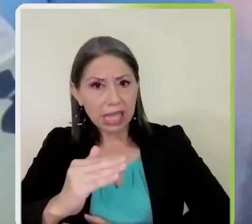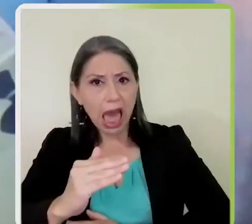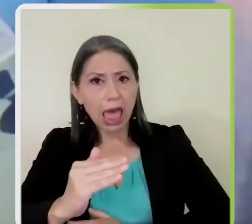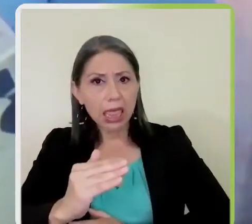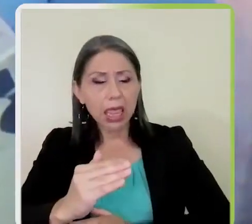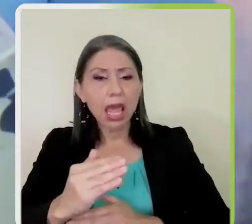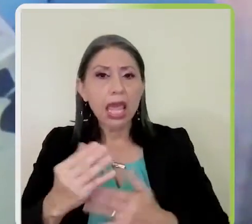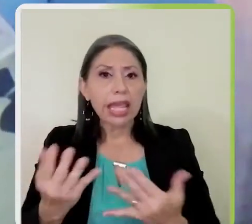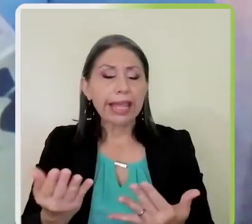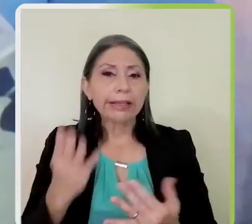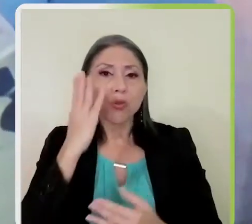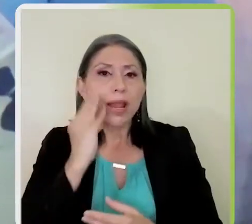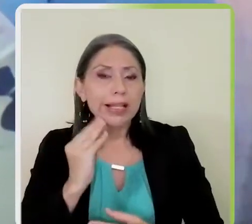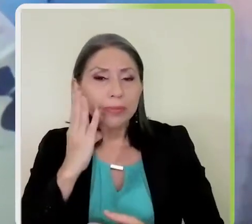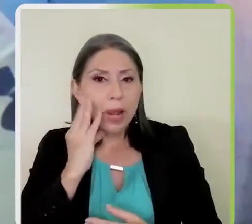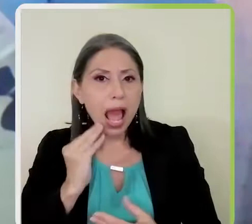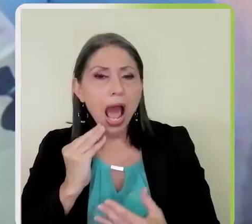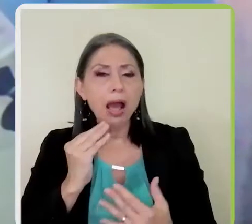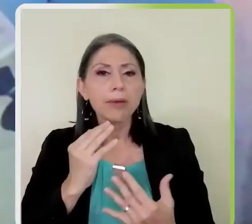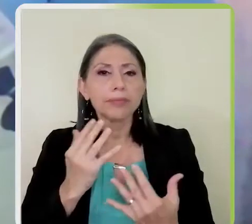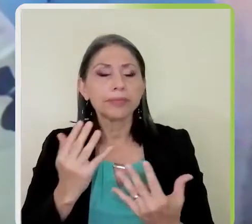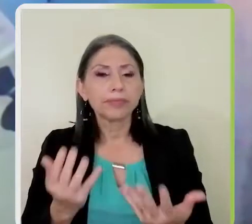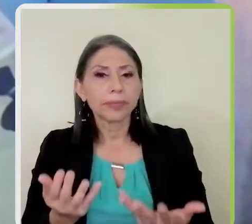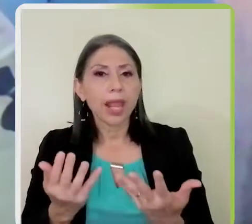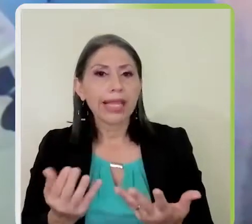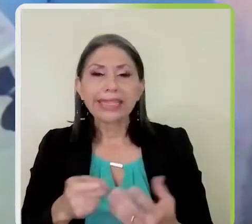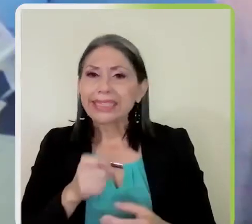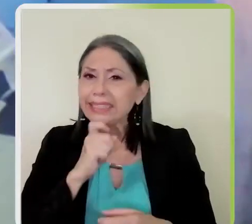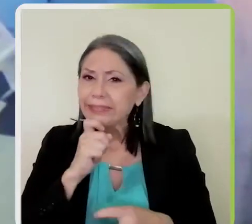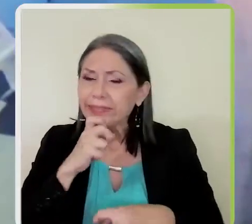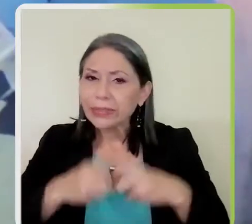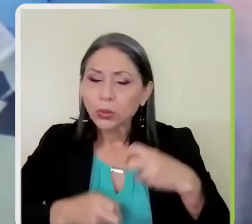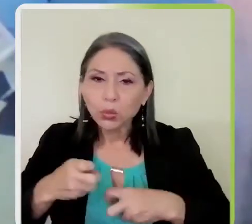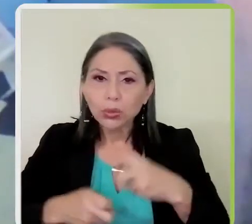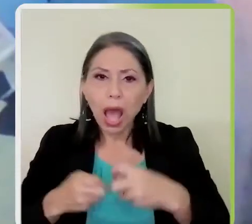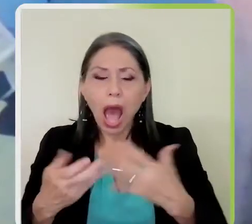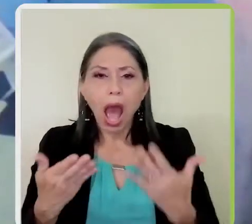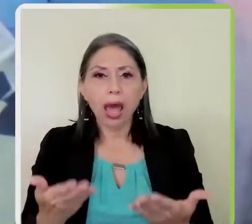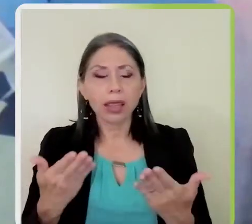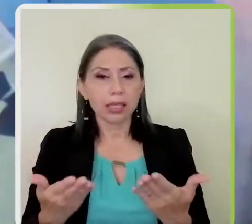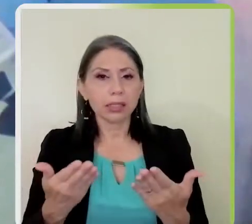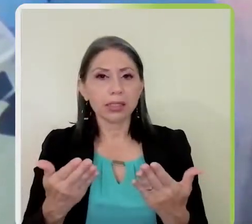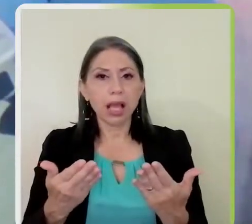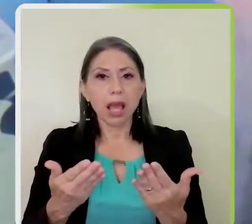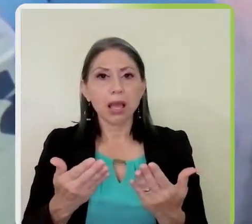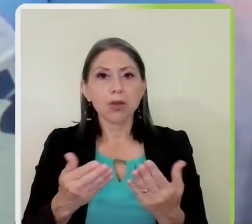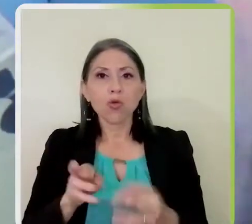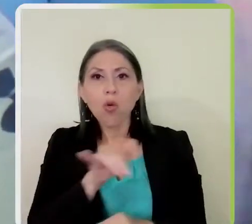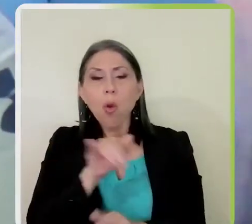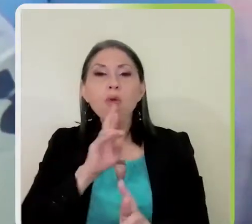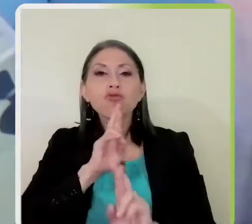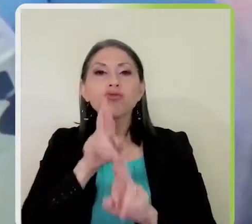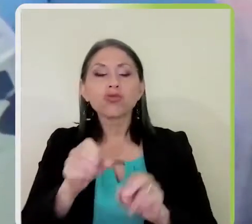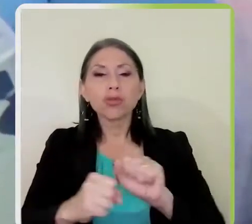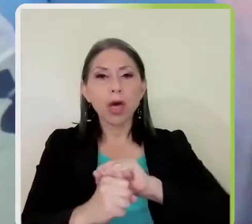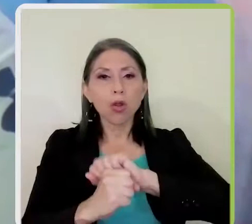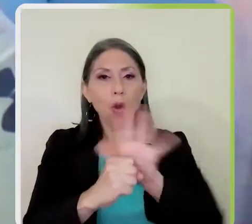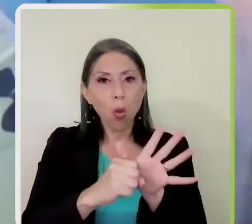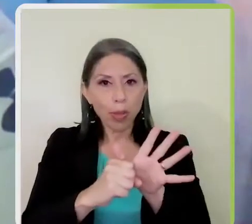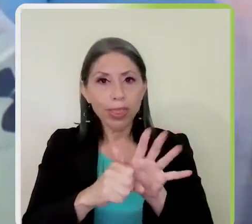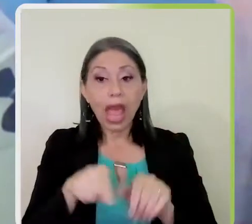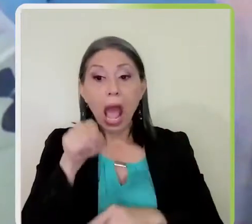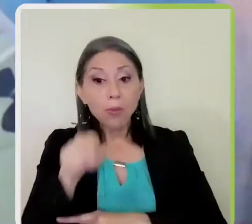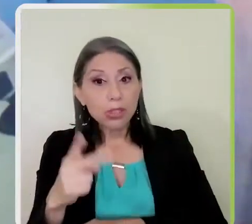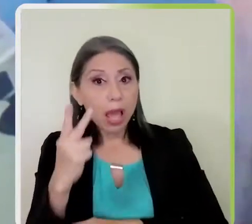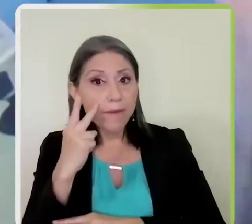discapacidad que estuvieran atravesando en ese instante las dificultades por medio de lo que es del COVID, y bueno, y arrojamos